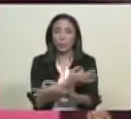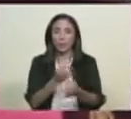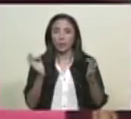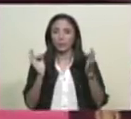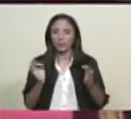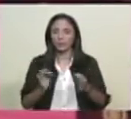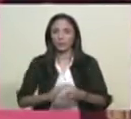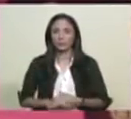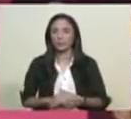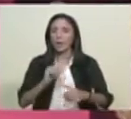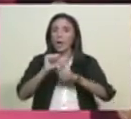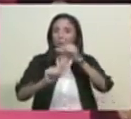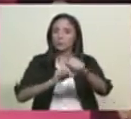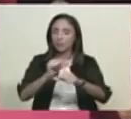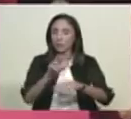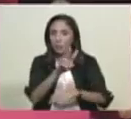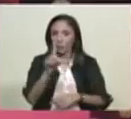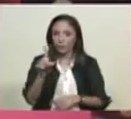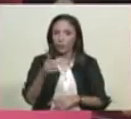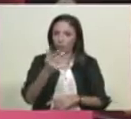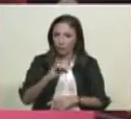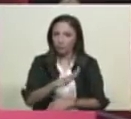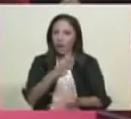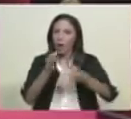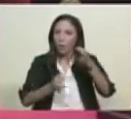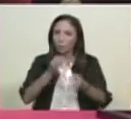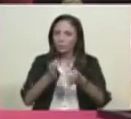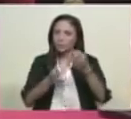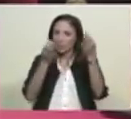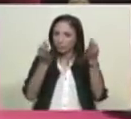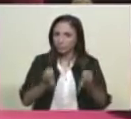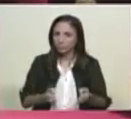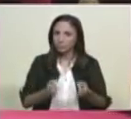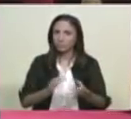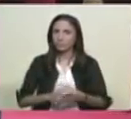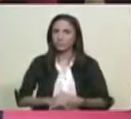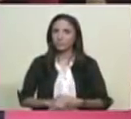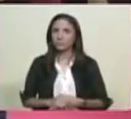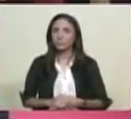digno del siglo XXI. Tenemos un poder judicial digno del siglo XXI.